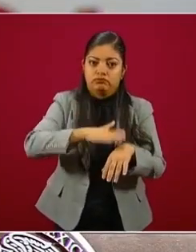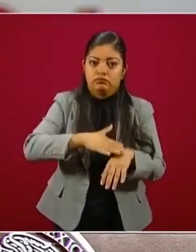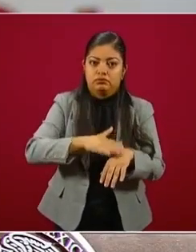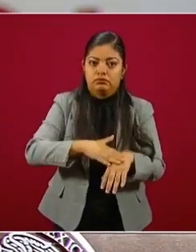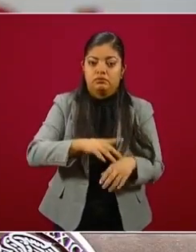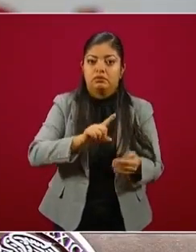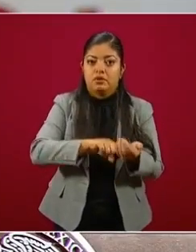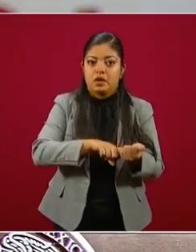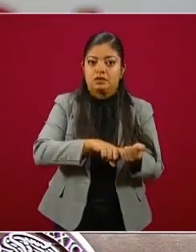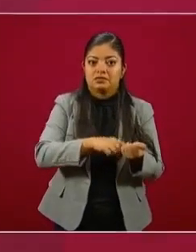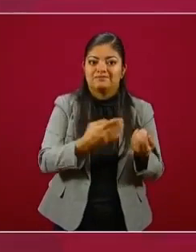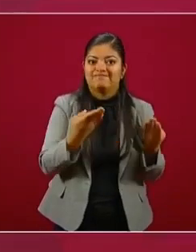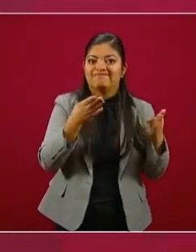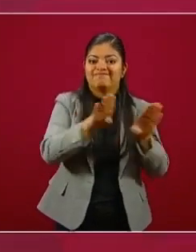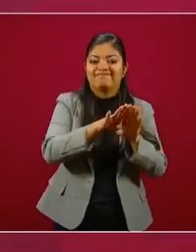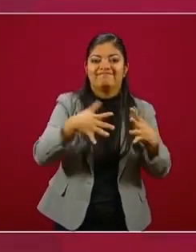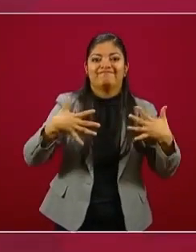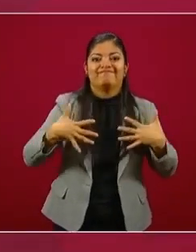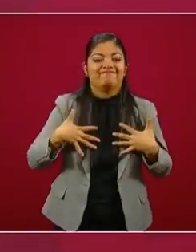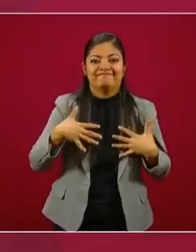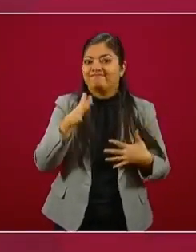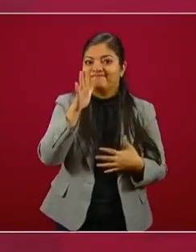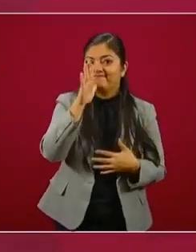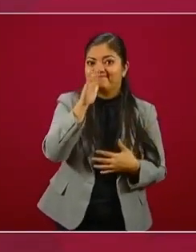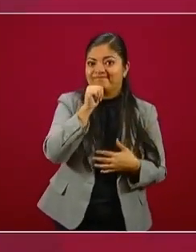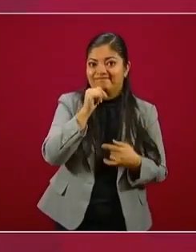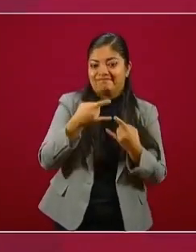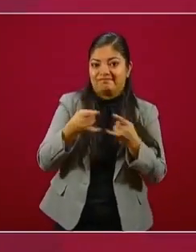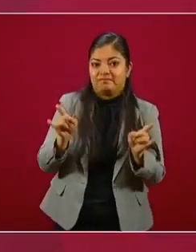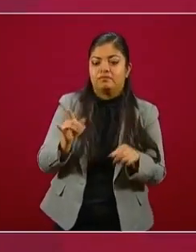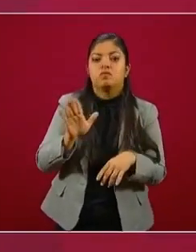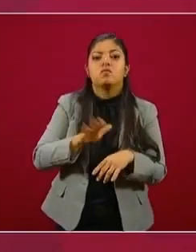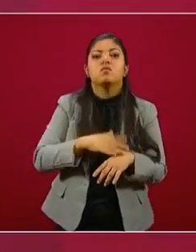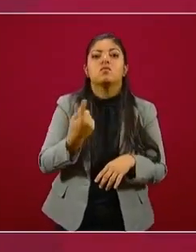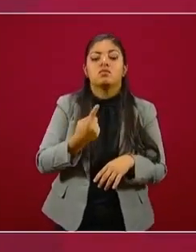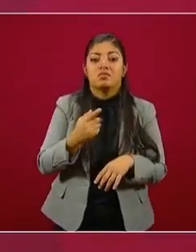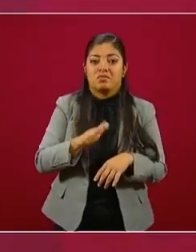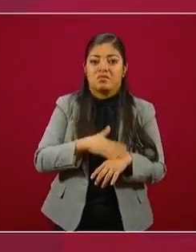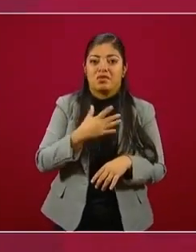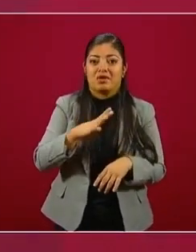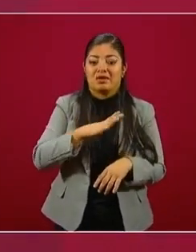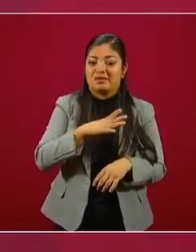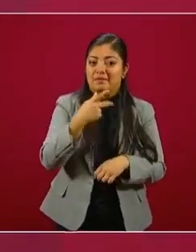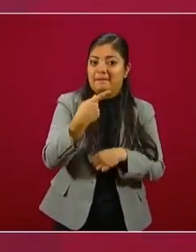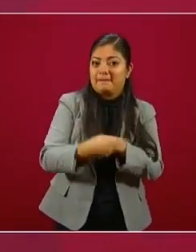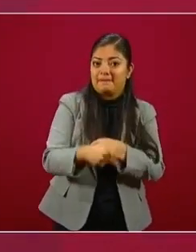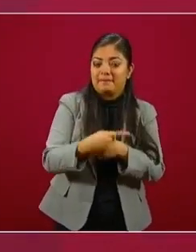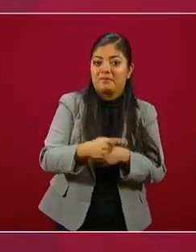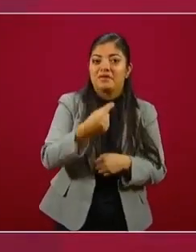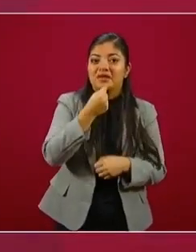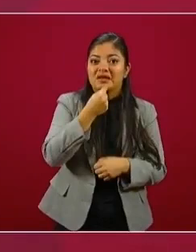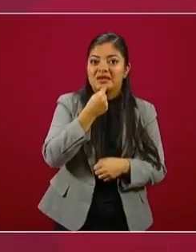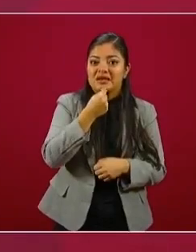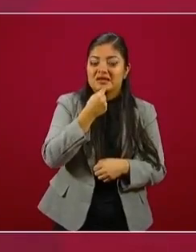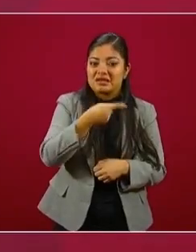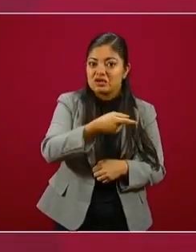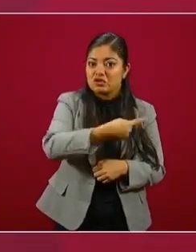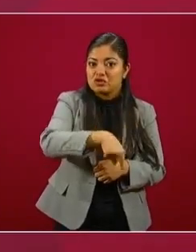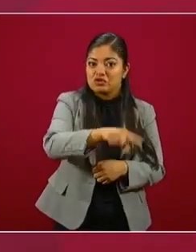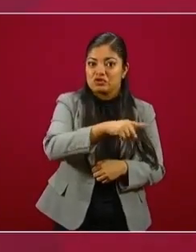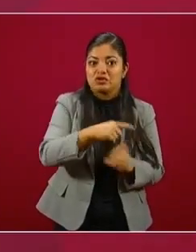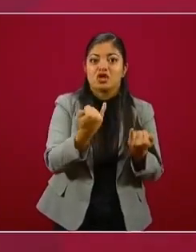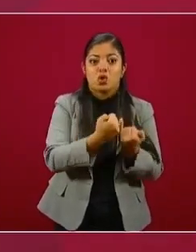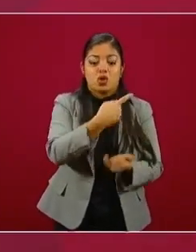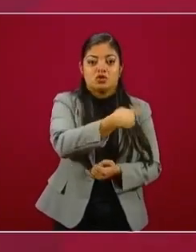Hospital de Cáncer, porque resultaba sumamente peligroso para niños inmunodeprimidos, para ellos y para